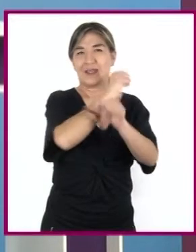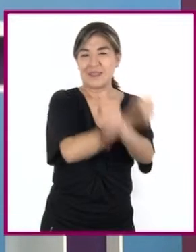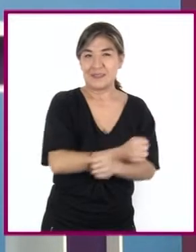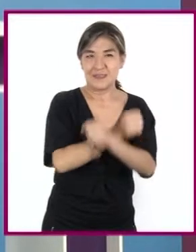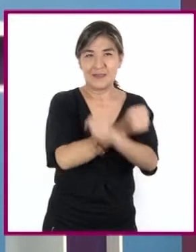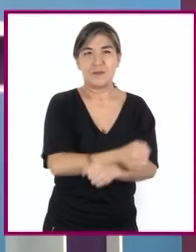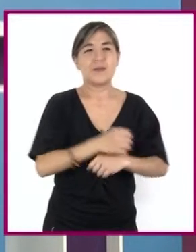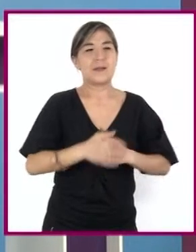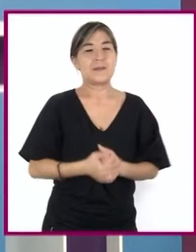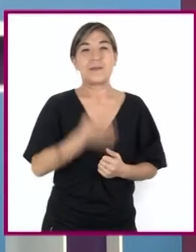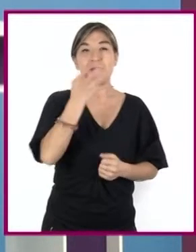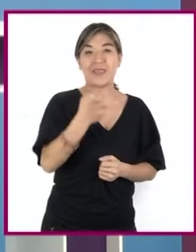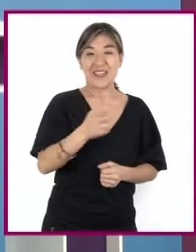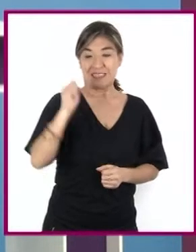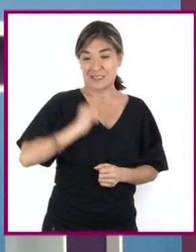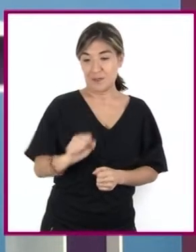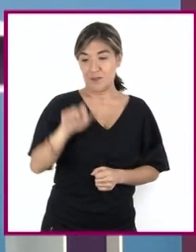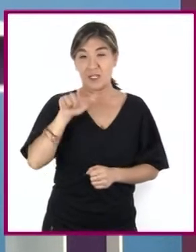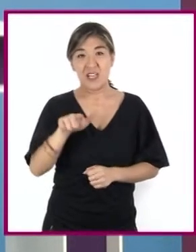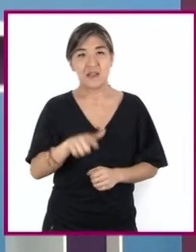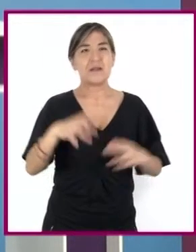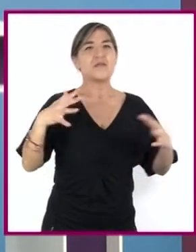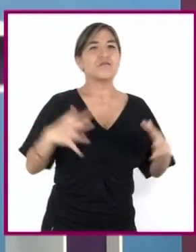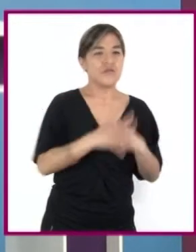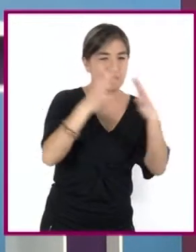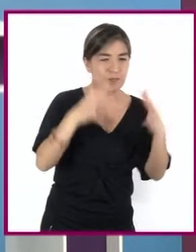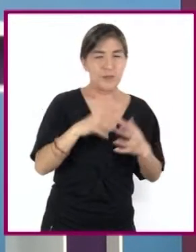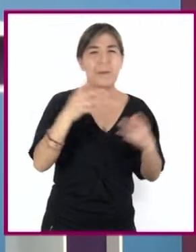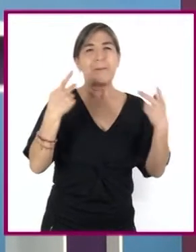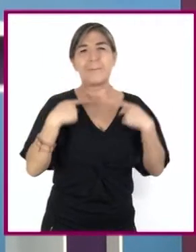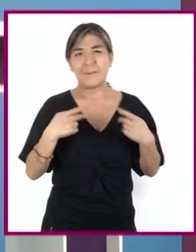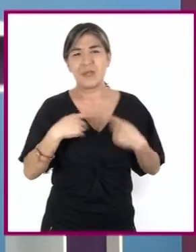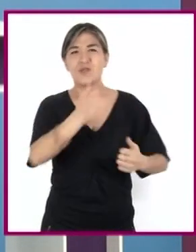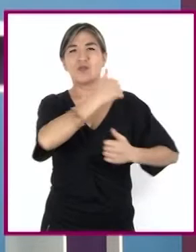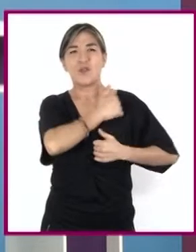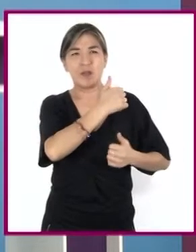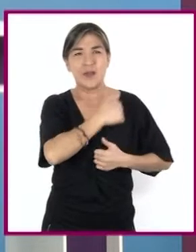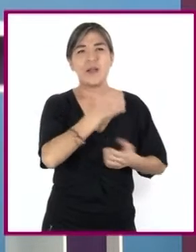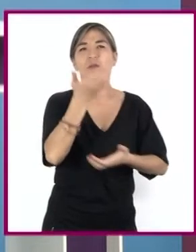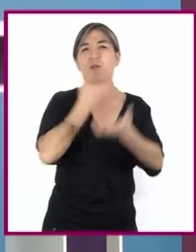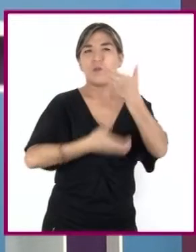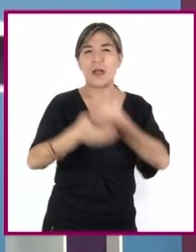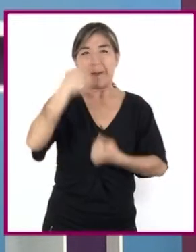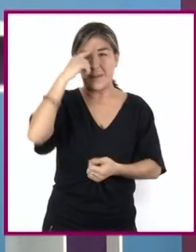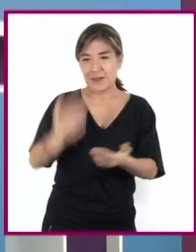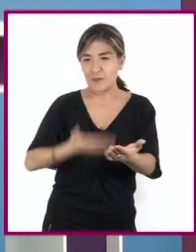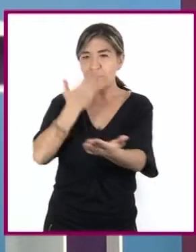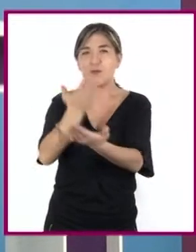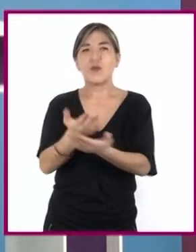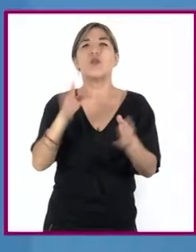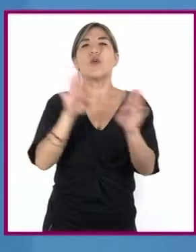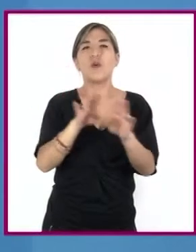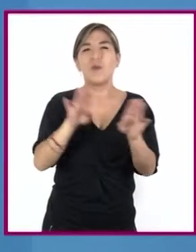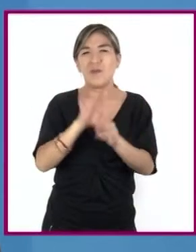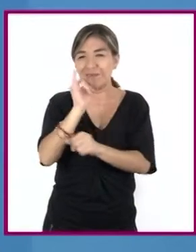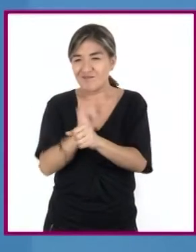XVII, ni funcionarios, soldados o comerciantes se habían propuesto explorar el